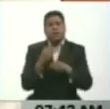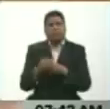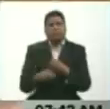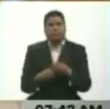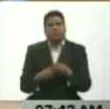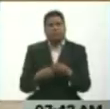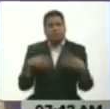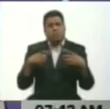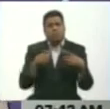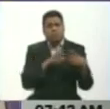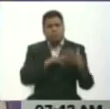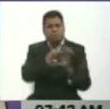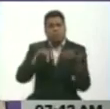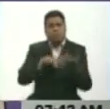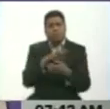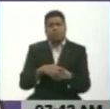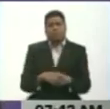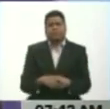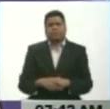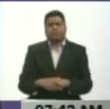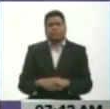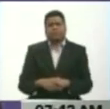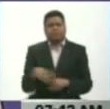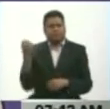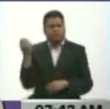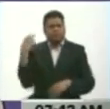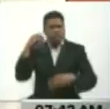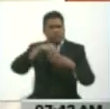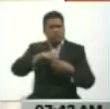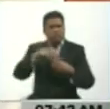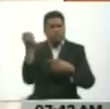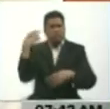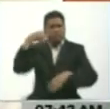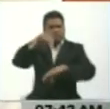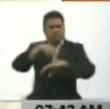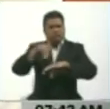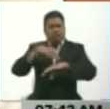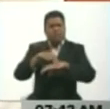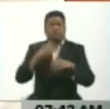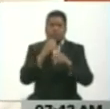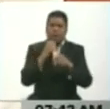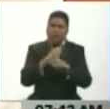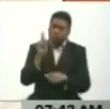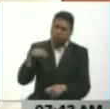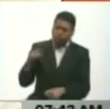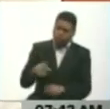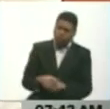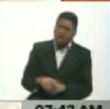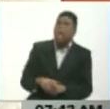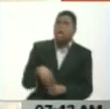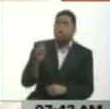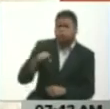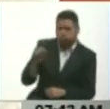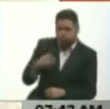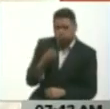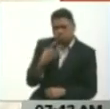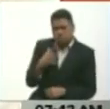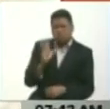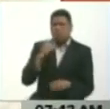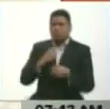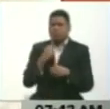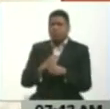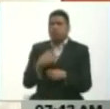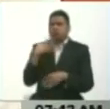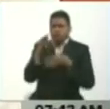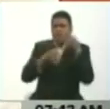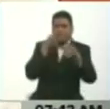por lo menos dentro de la Asamblea Nacional, estos diputados han hecho algo, han trabajado? Mira, han trabajado con un propósito que yo quiero explicarles